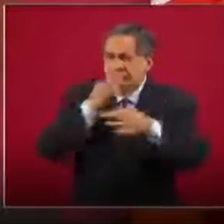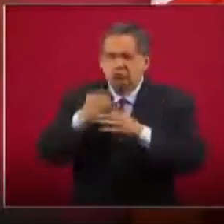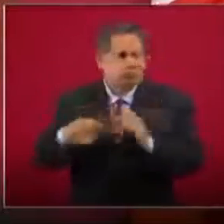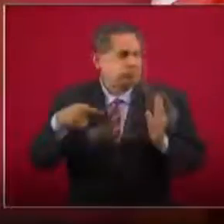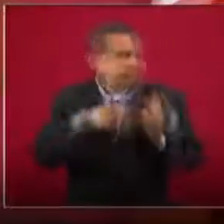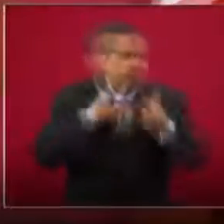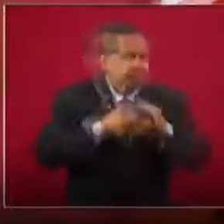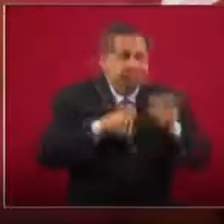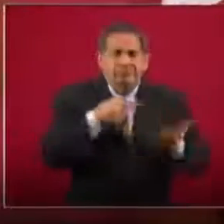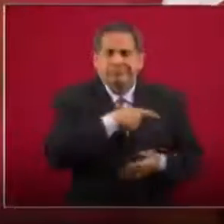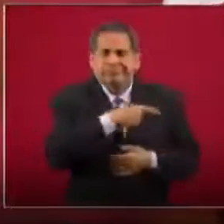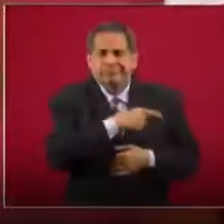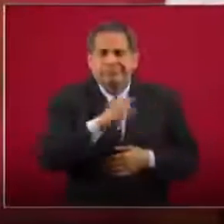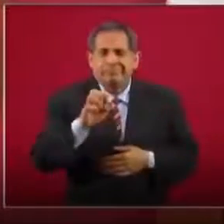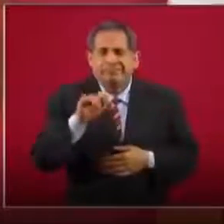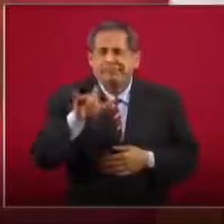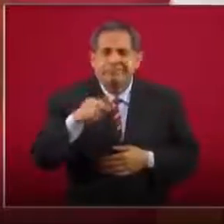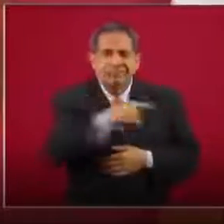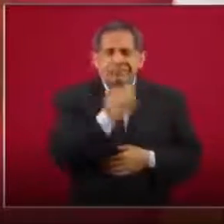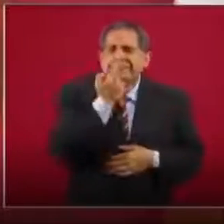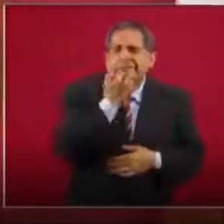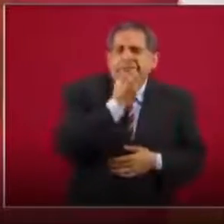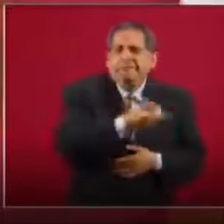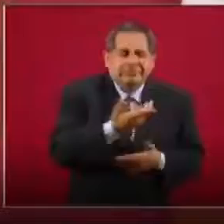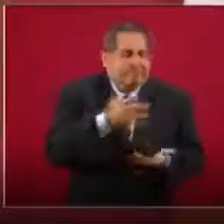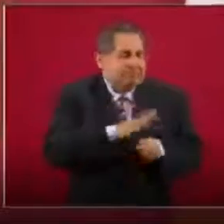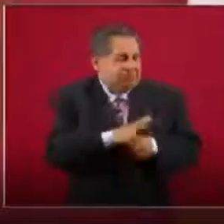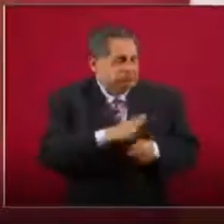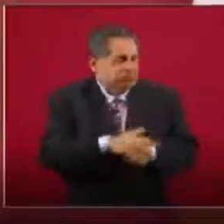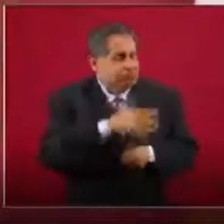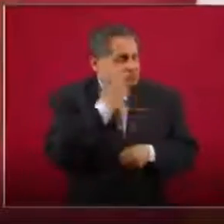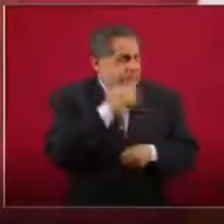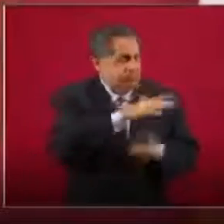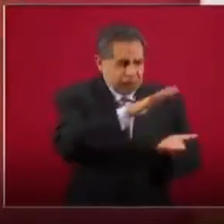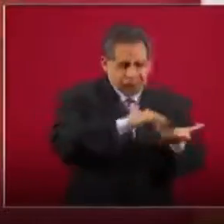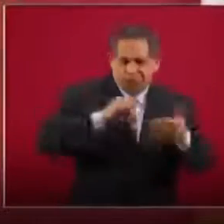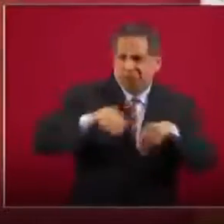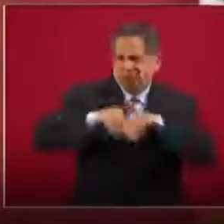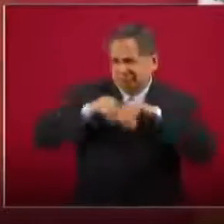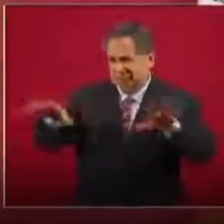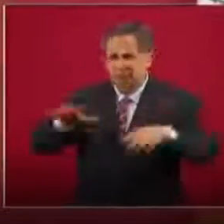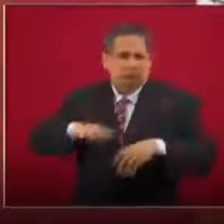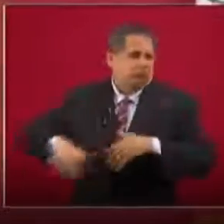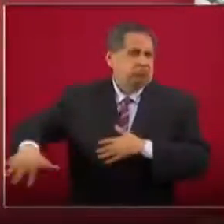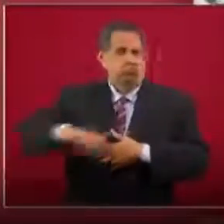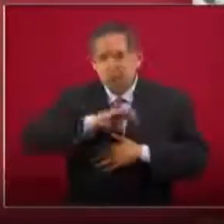declaró el señor Lozoya. Conocer la denuncia completa